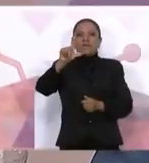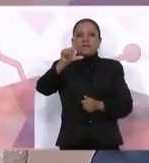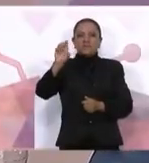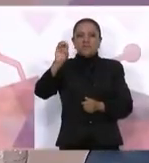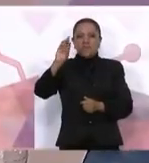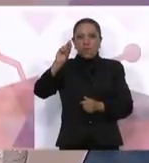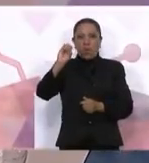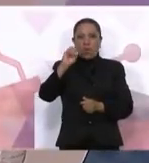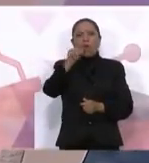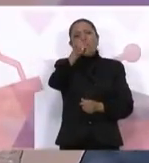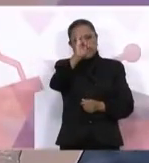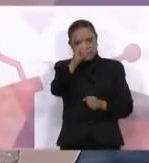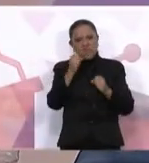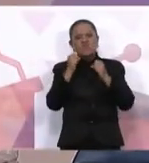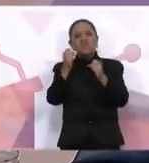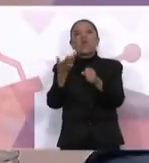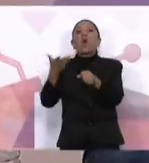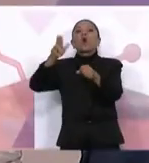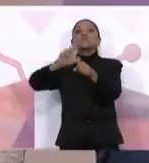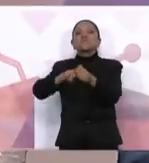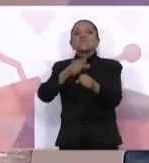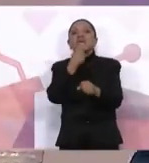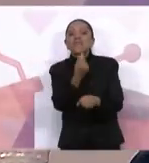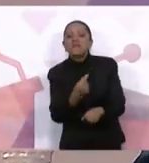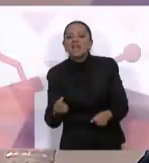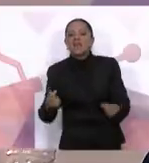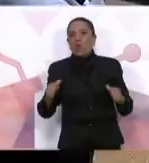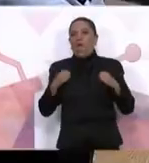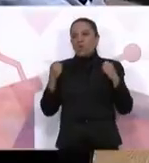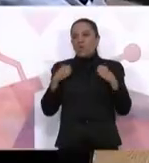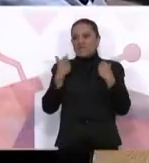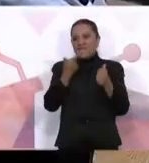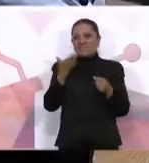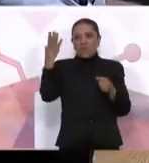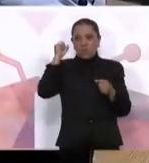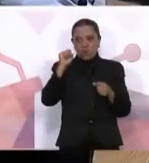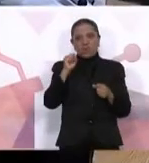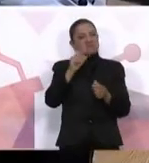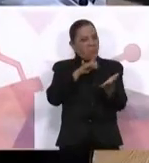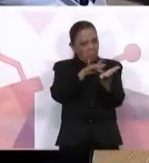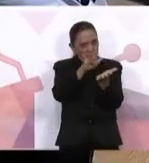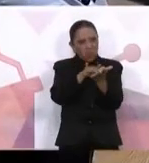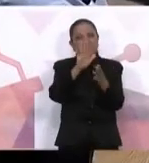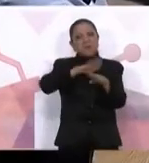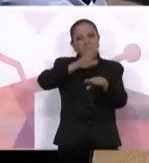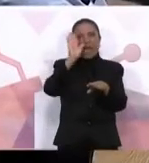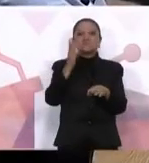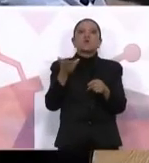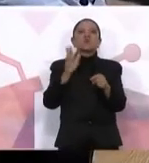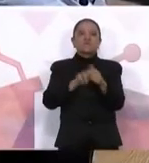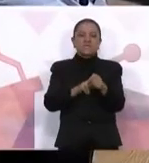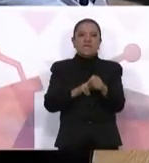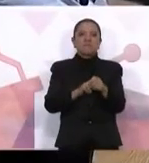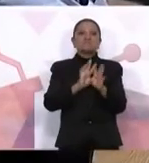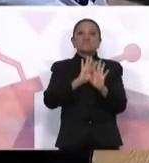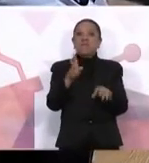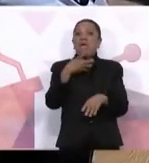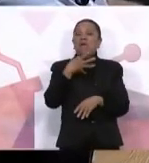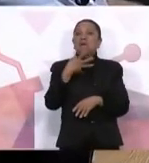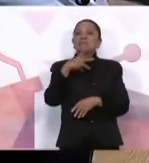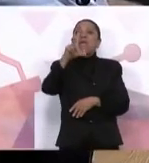y adolescente morel encia vamos a hacerlo nadia luz derecha vez tienes un minuto íntegro gracias